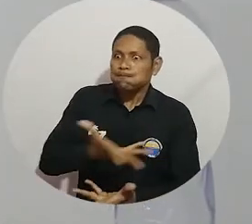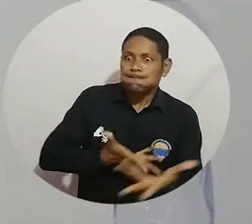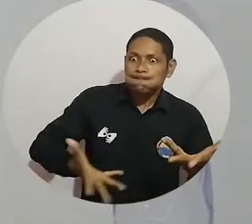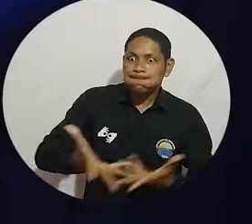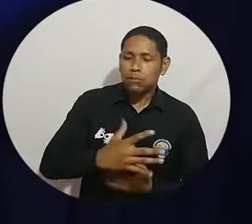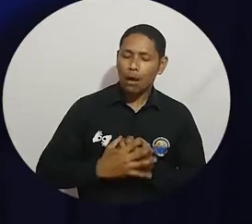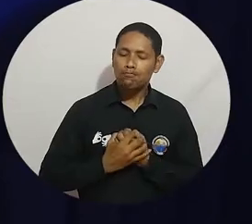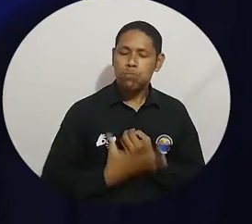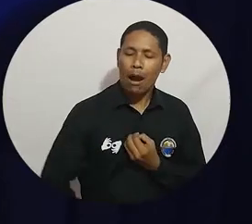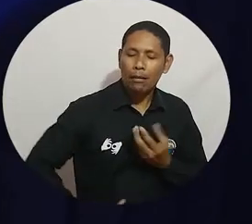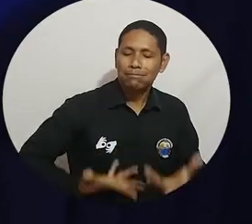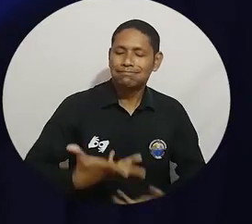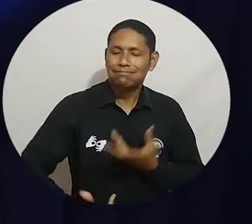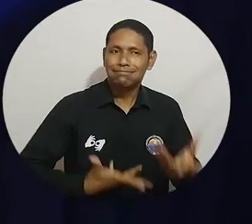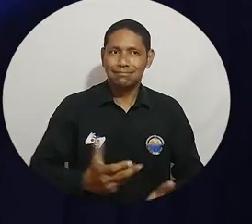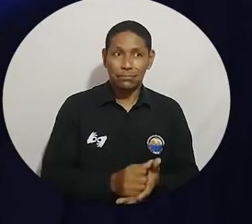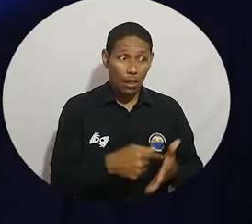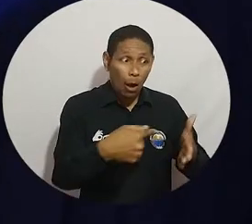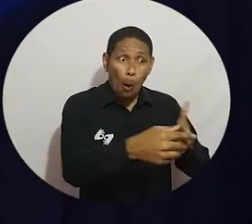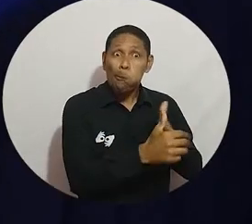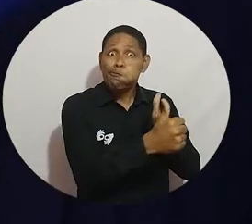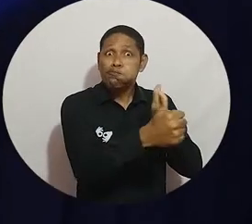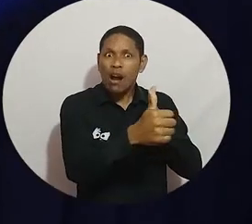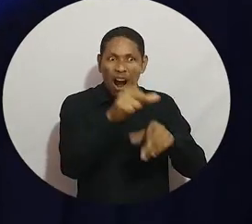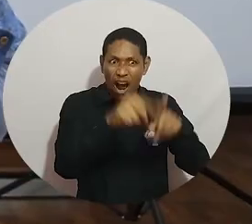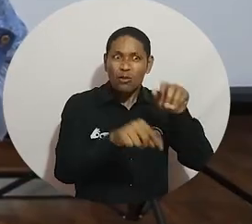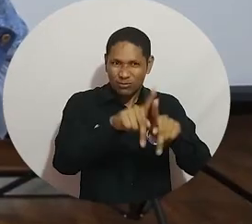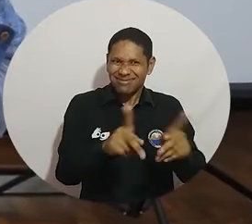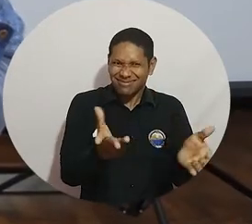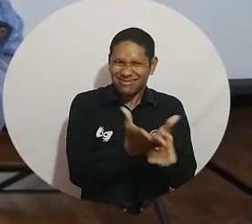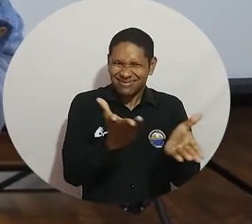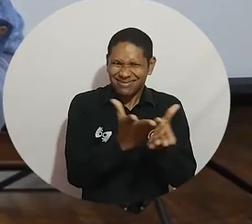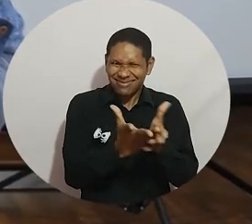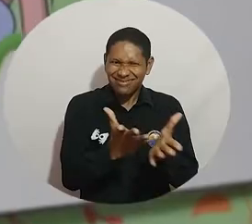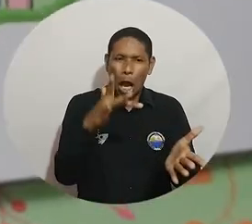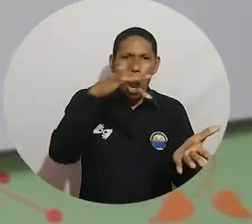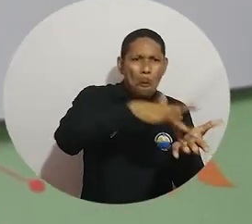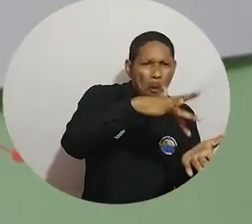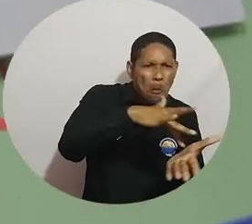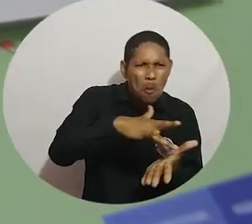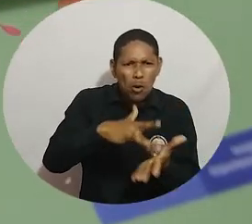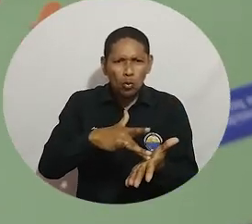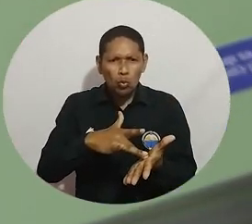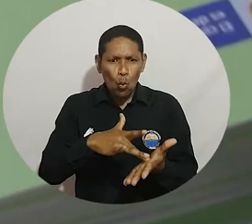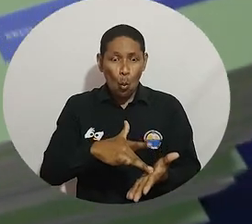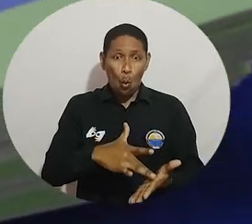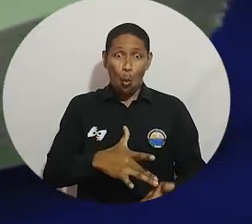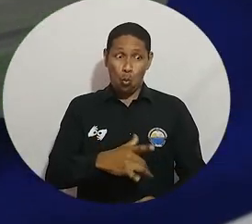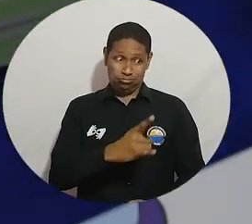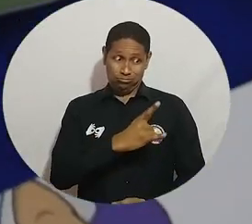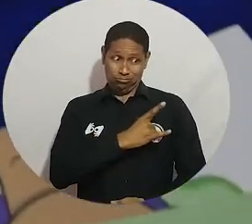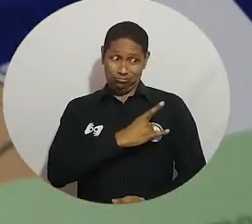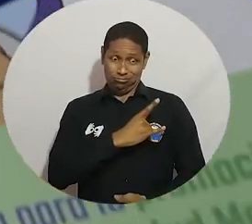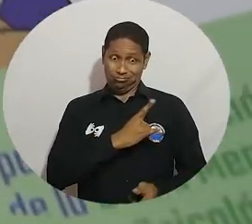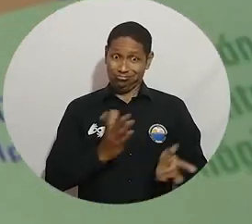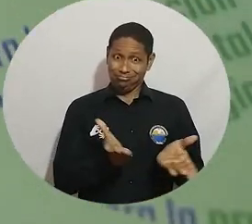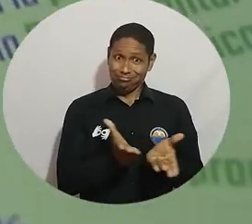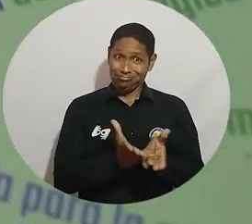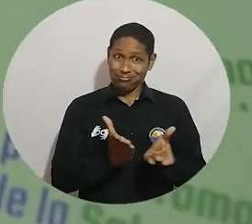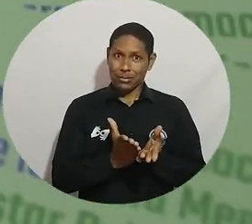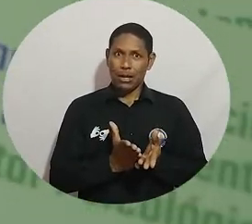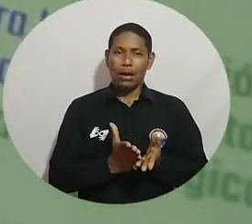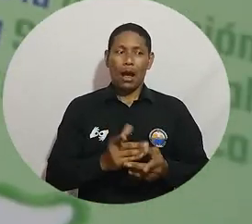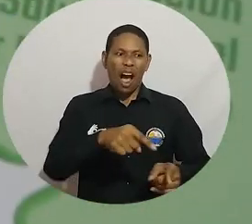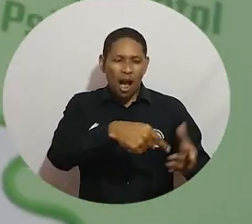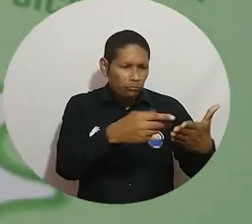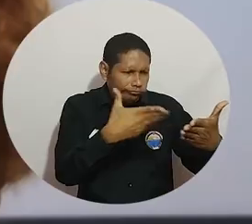se puedan desahogar. La herramienta describe vivencias de estudiantes que participaron mediante la estrategia Universitarios con Salud Mental y en la que